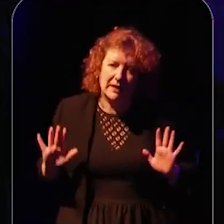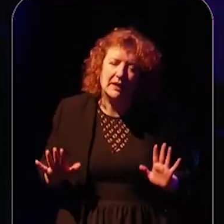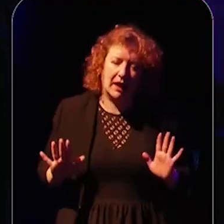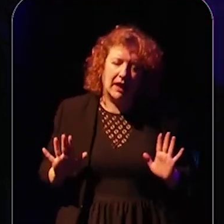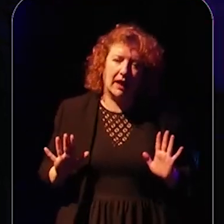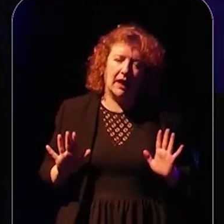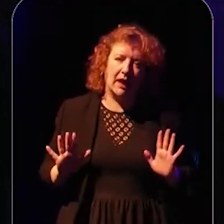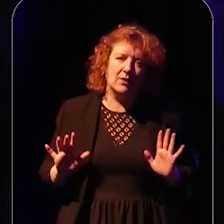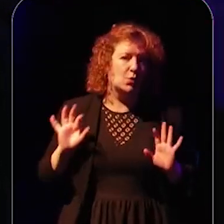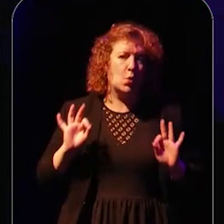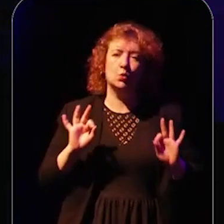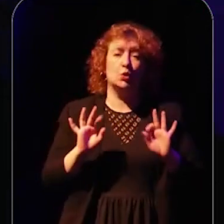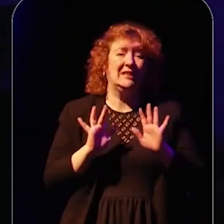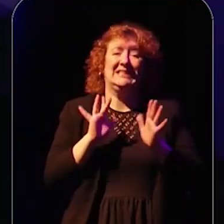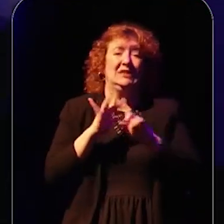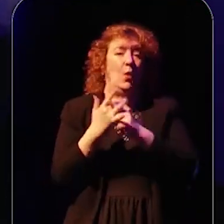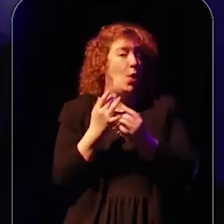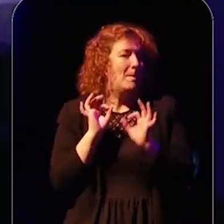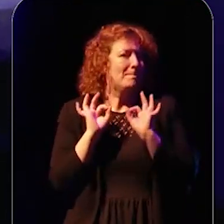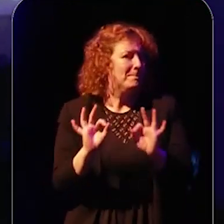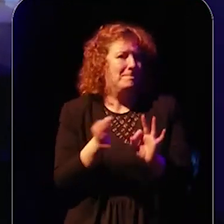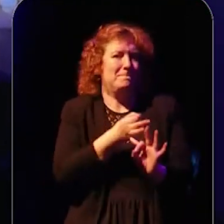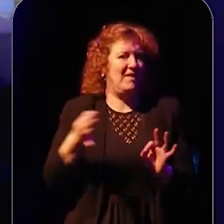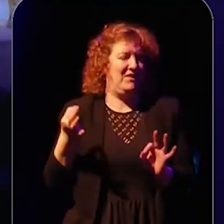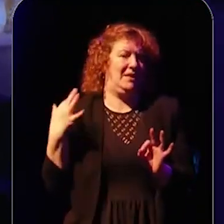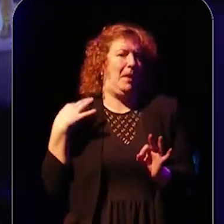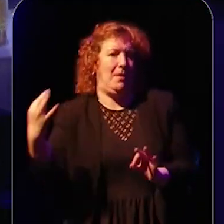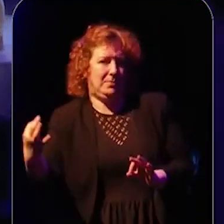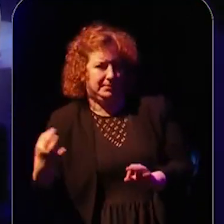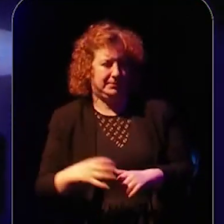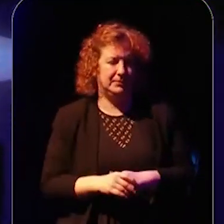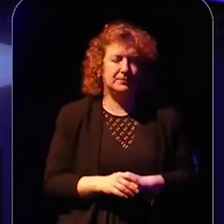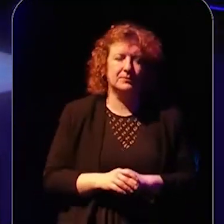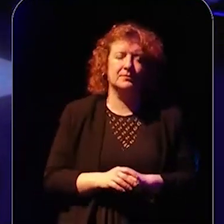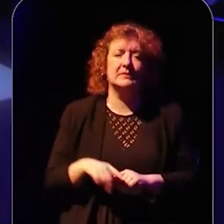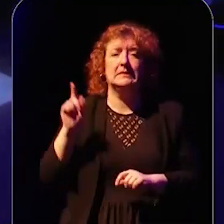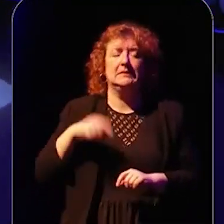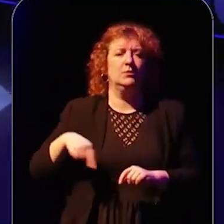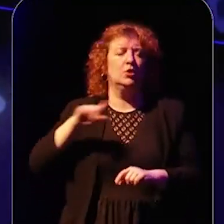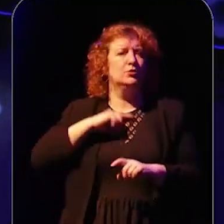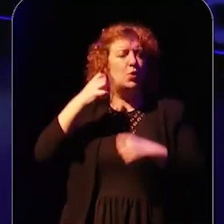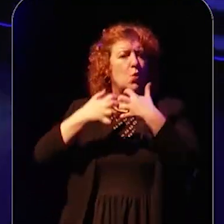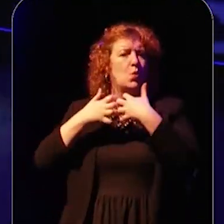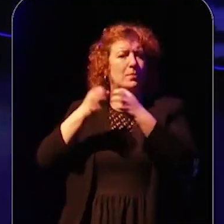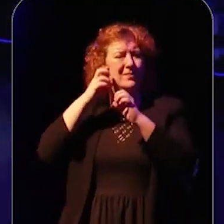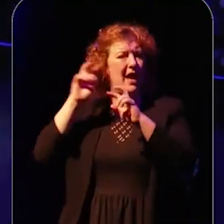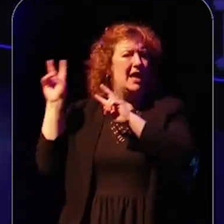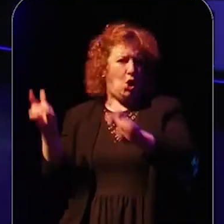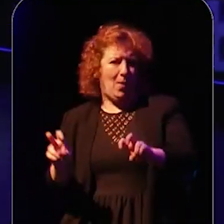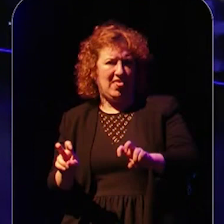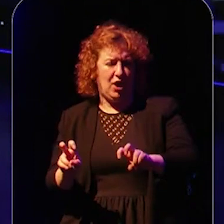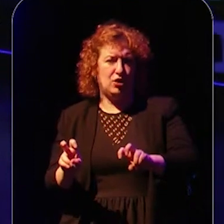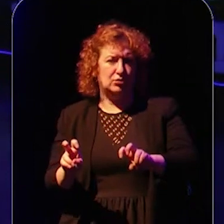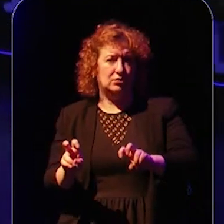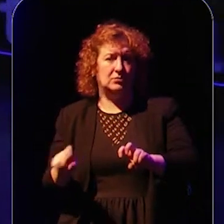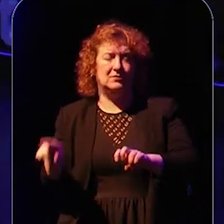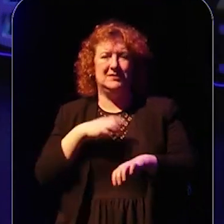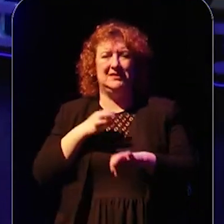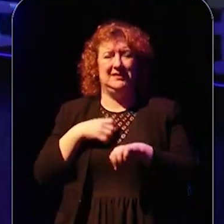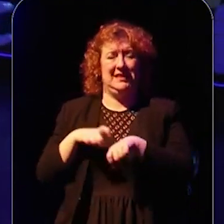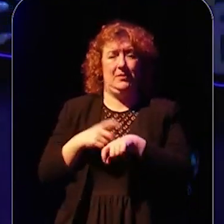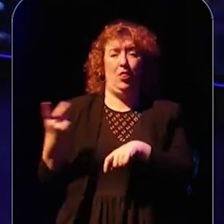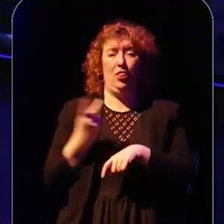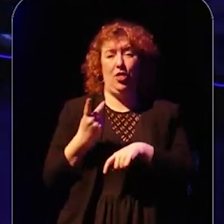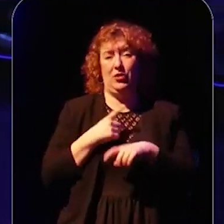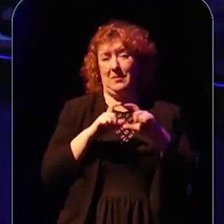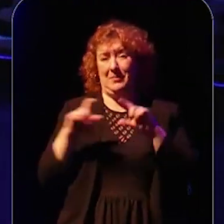estado en el lugar adecuado, en el momento oportuno. En segundo lugar, la innovación. Si algo caracteriza a nuestro equipo, tanto al de Oboria